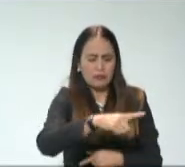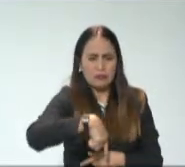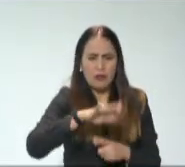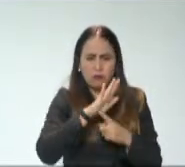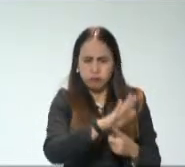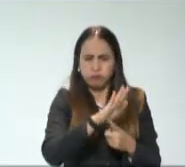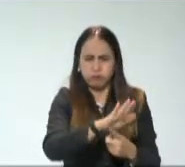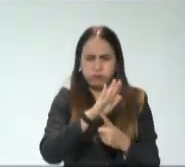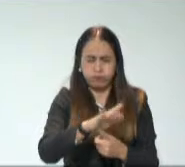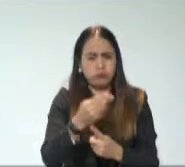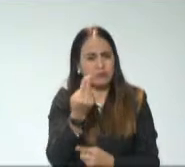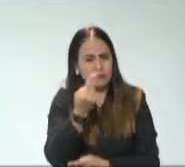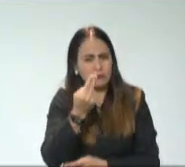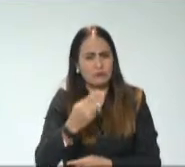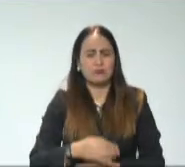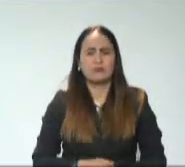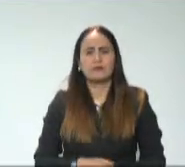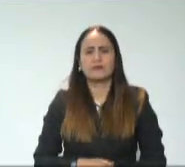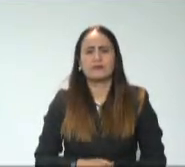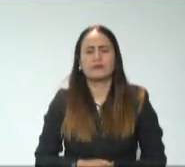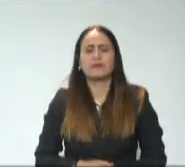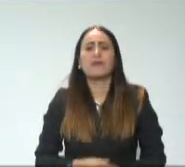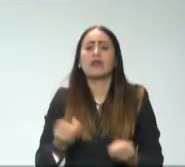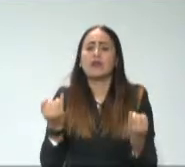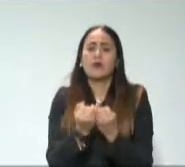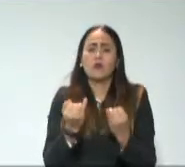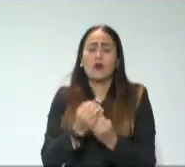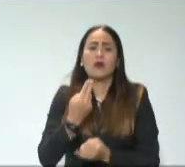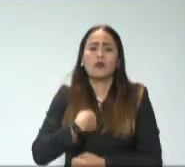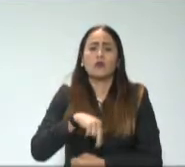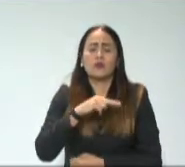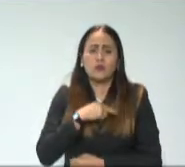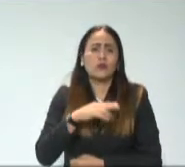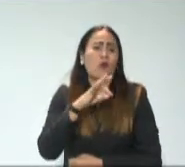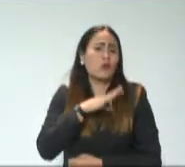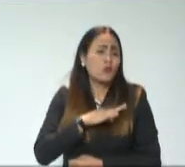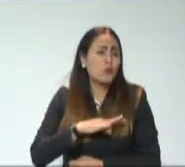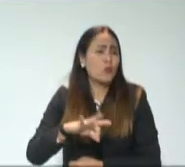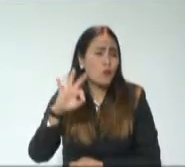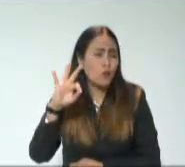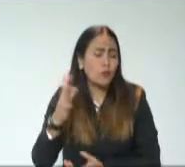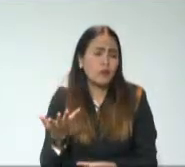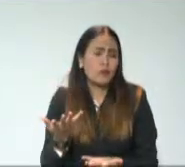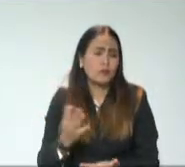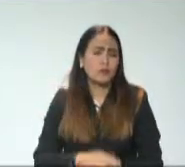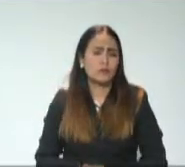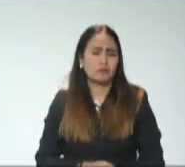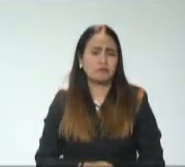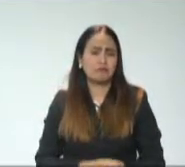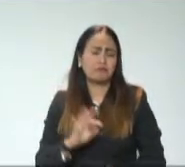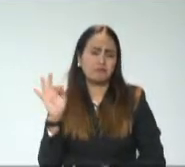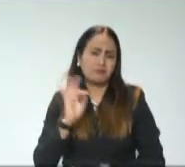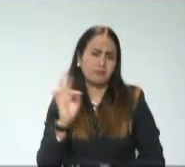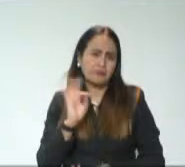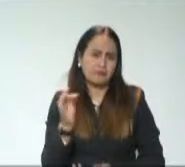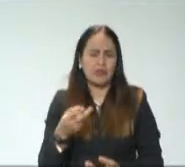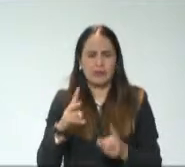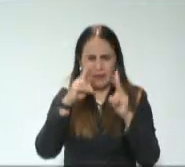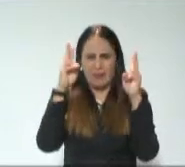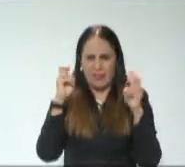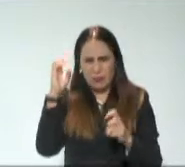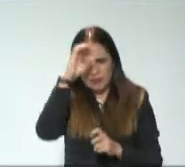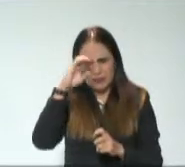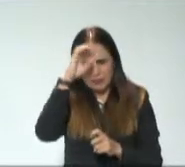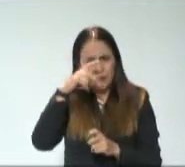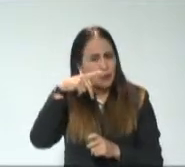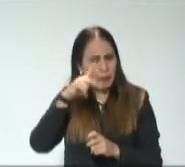esto nos lleva a que si nosotros somos capaces de manifestar eh desde un punto de vista científico pero